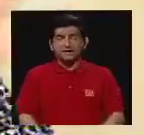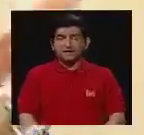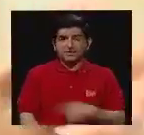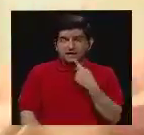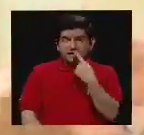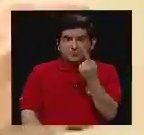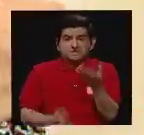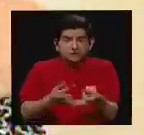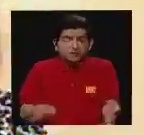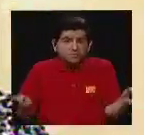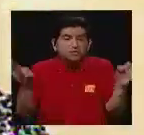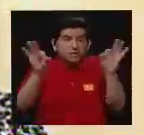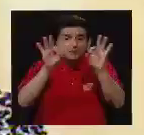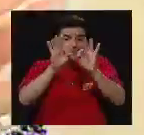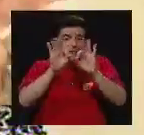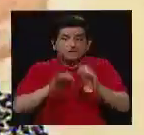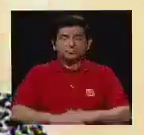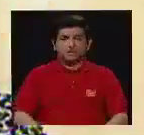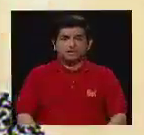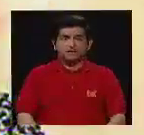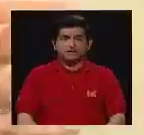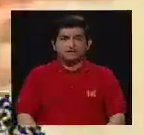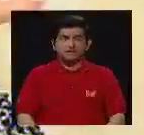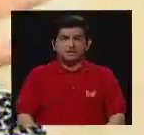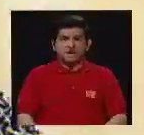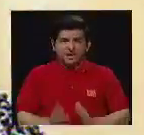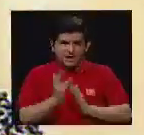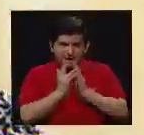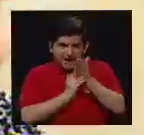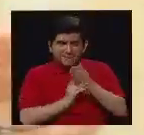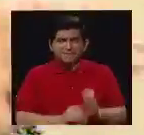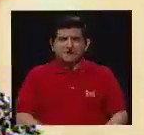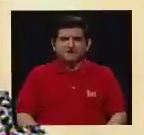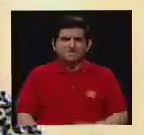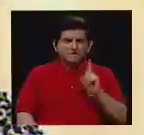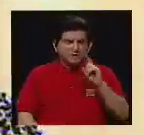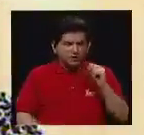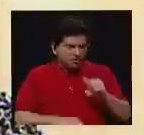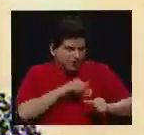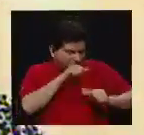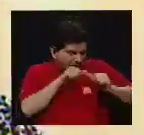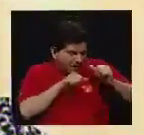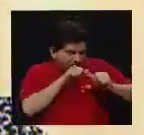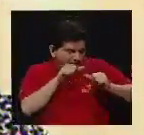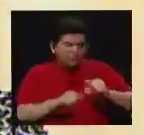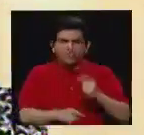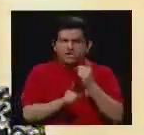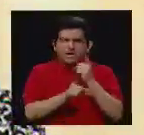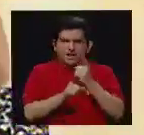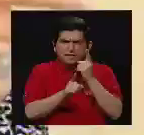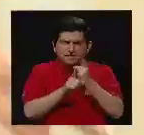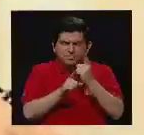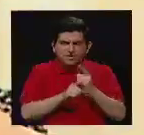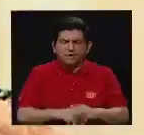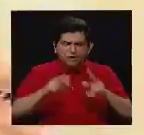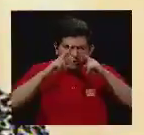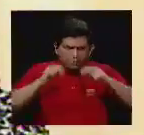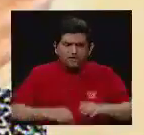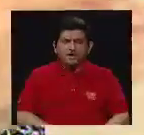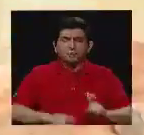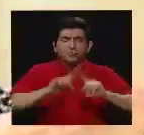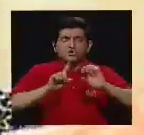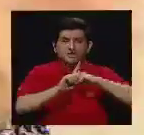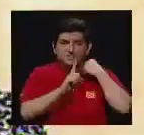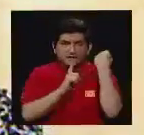hace relevante cómo a través de una arqueología interpretada correctamente indica